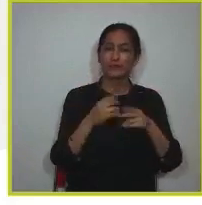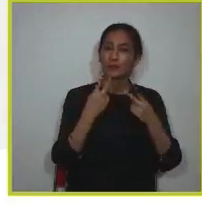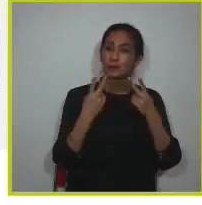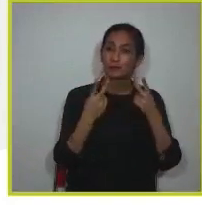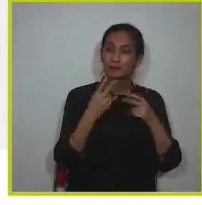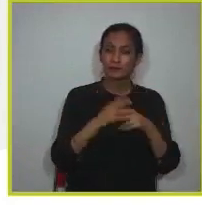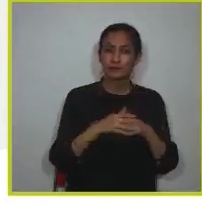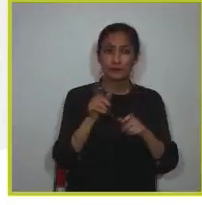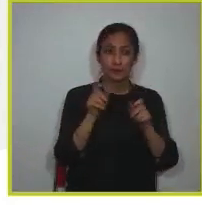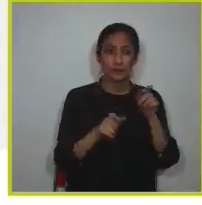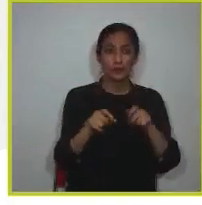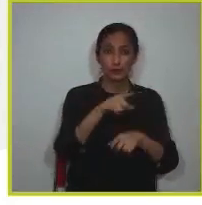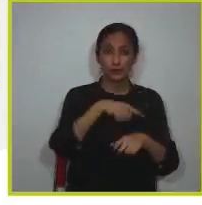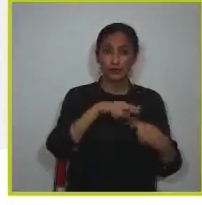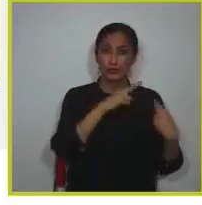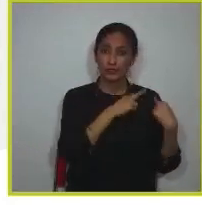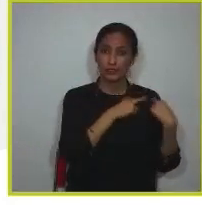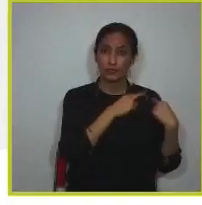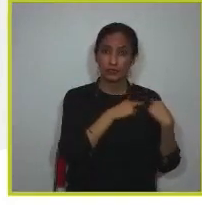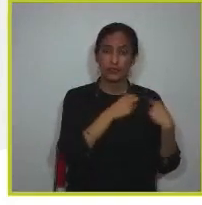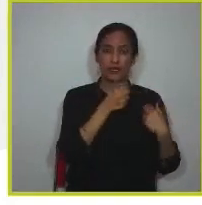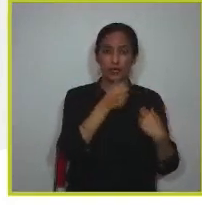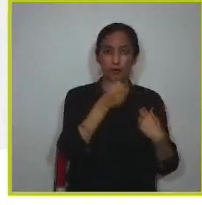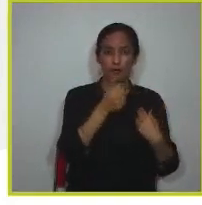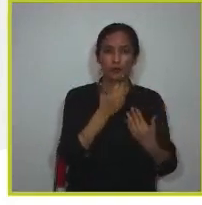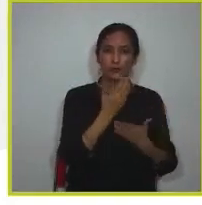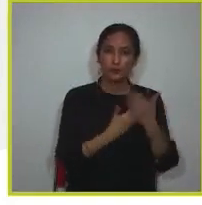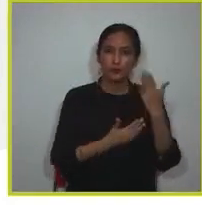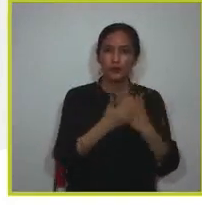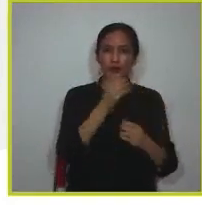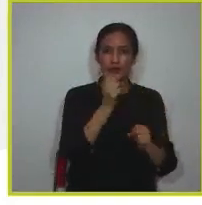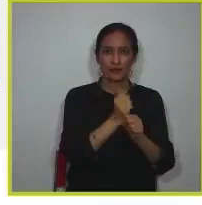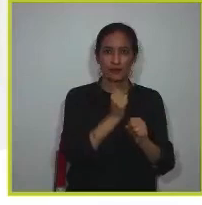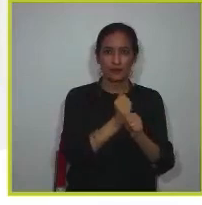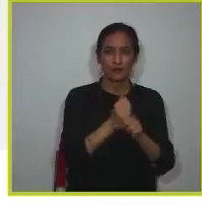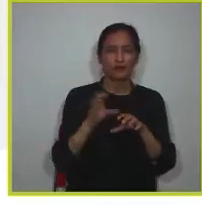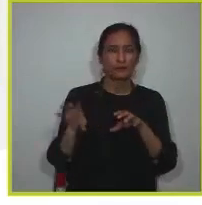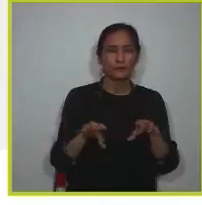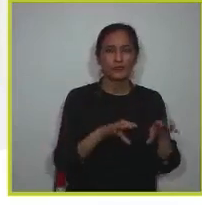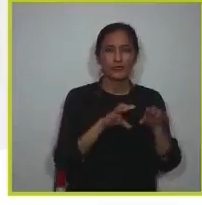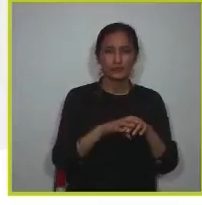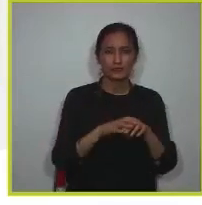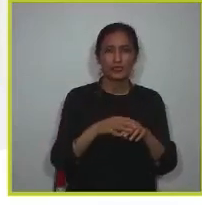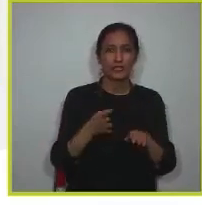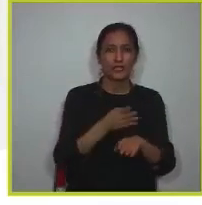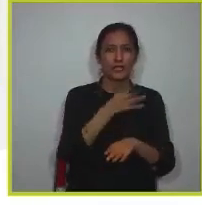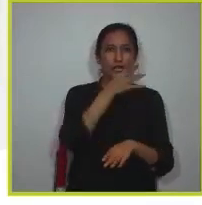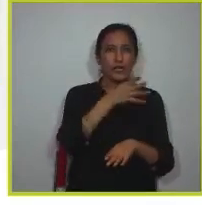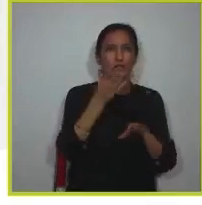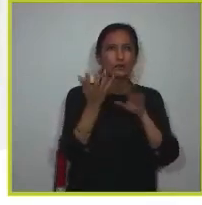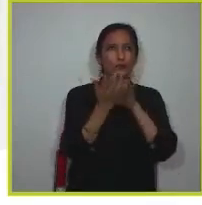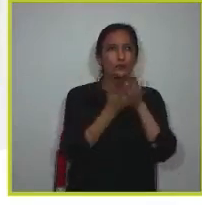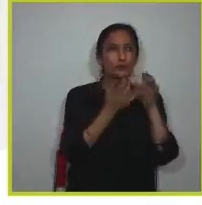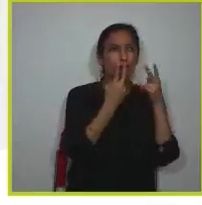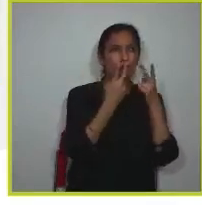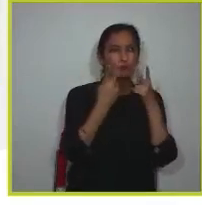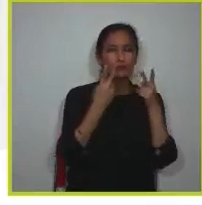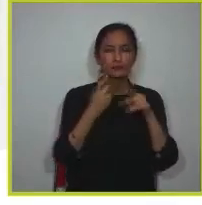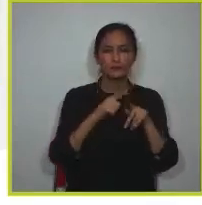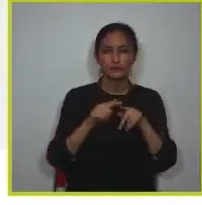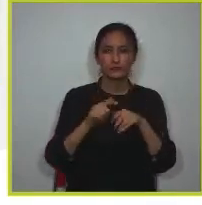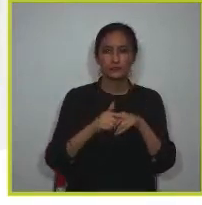de los actores fueron la materia prima o el insumo principal de un estudio de esta naturaleza